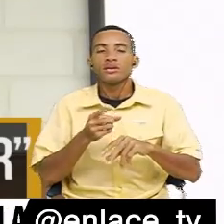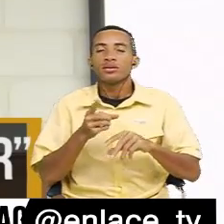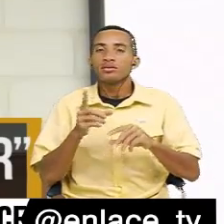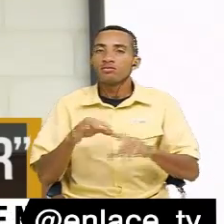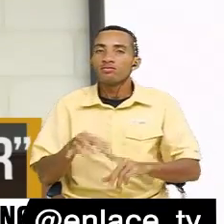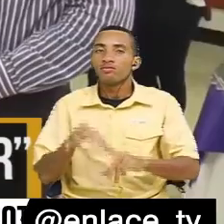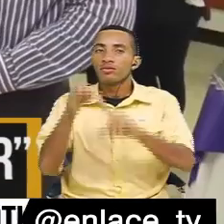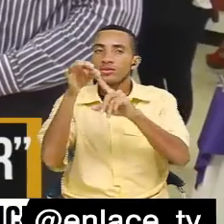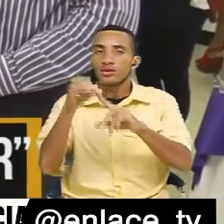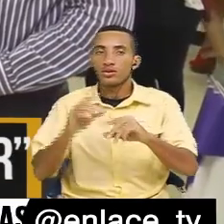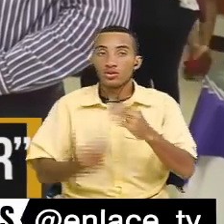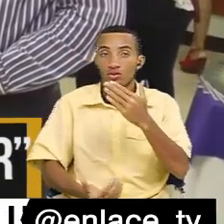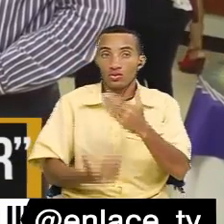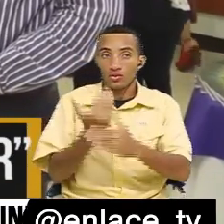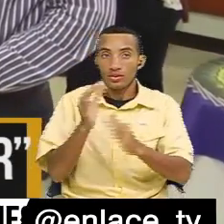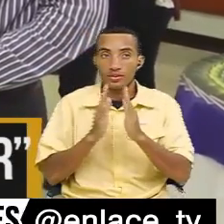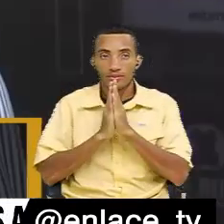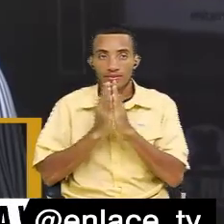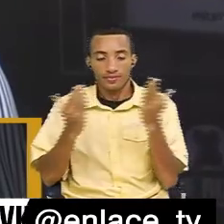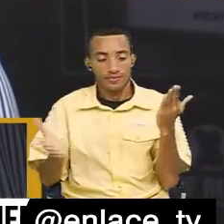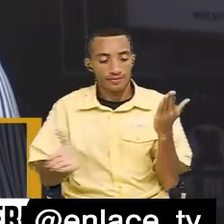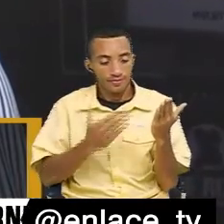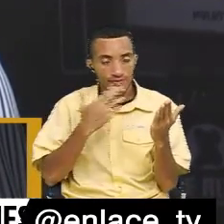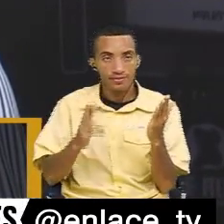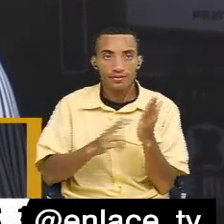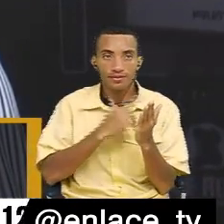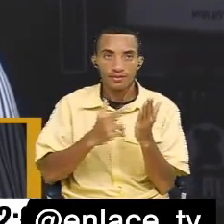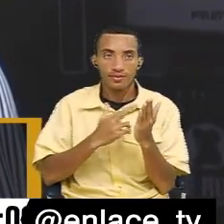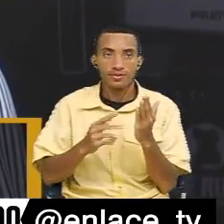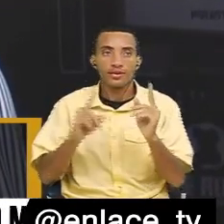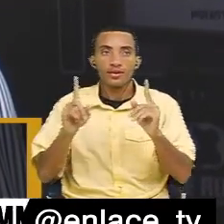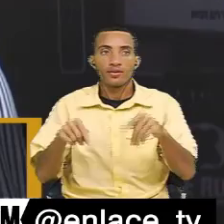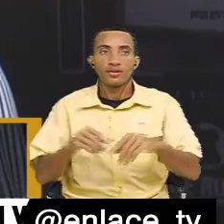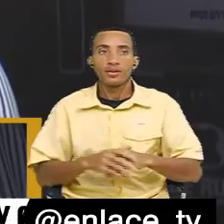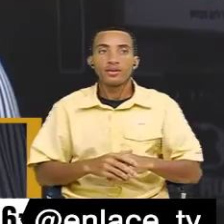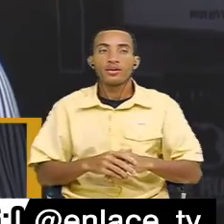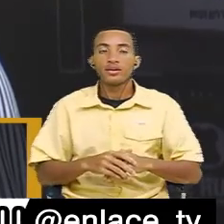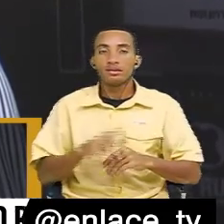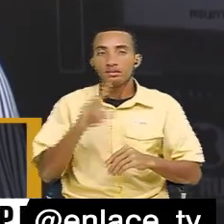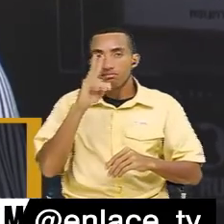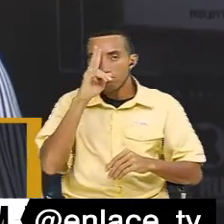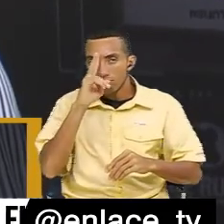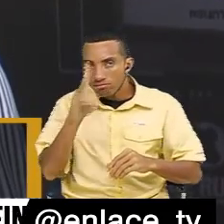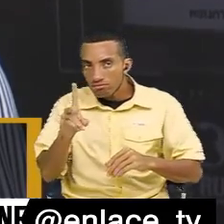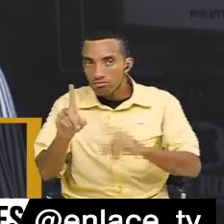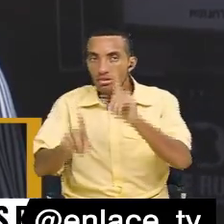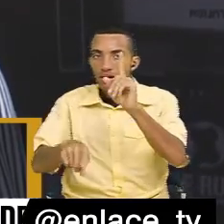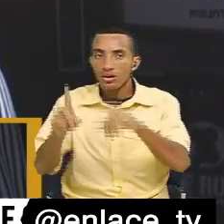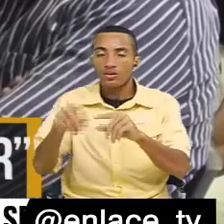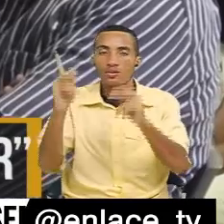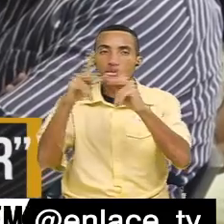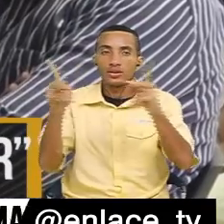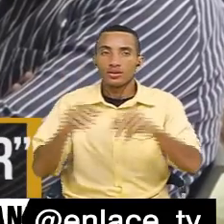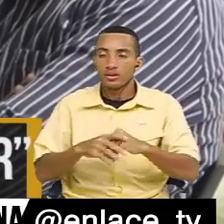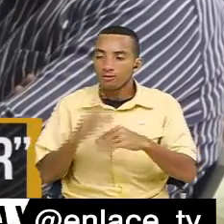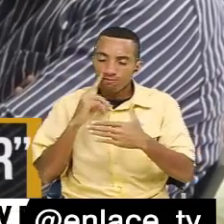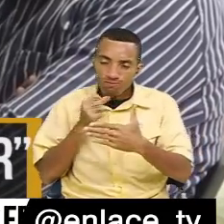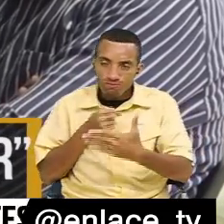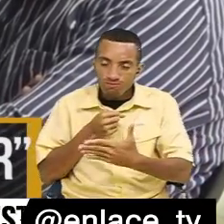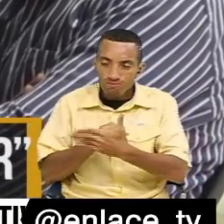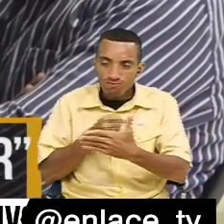de la nueva edición del Ejemplar. Tenemos la oportunidad de dar unos reconocimientos a esas personas que gestaron esa idea de